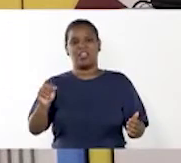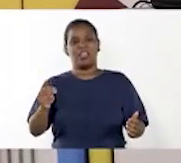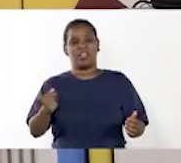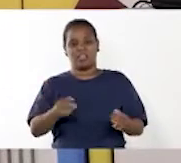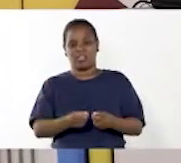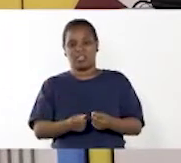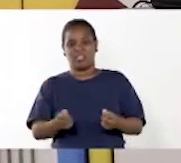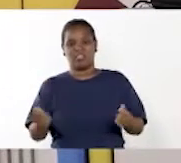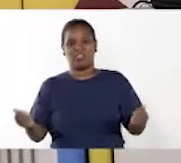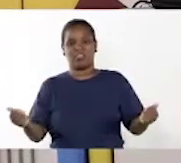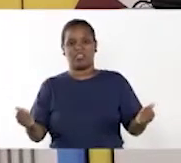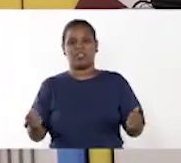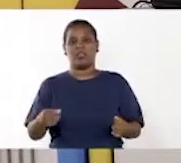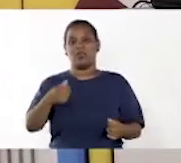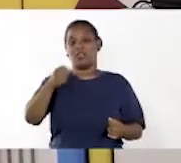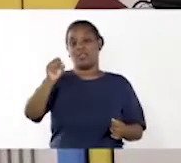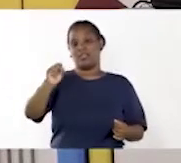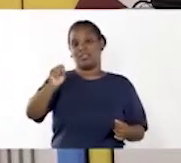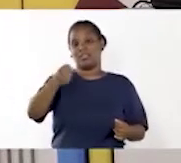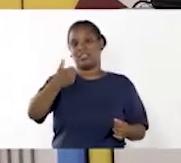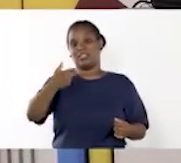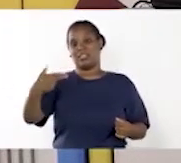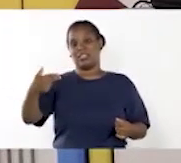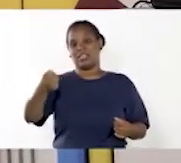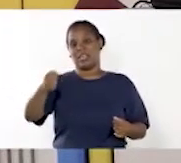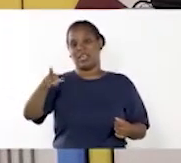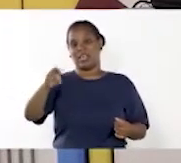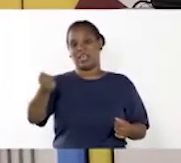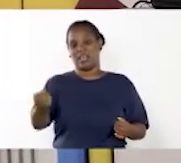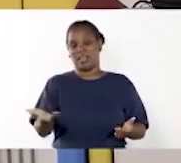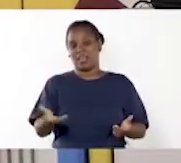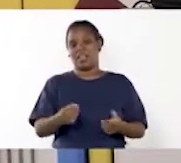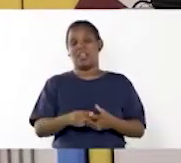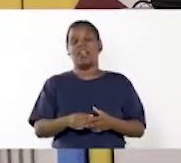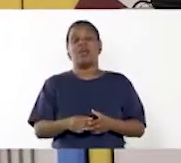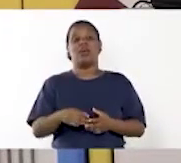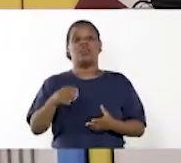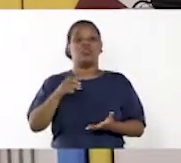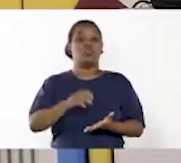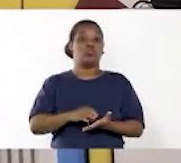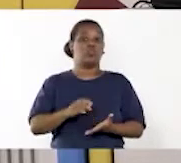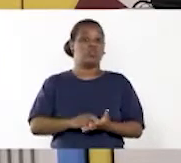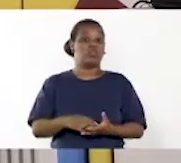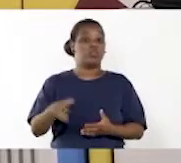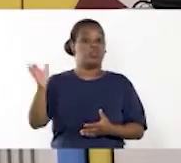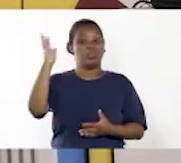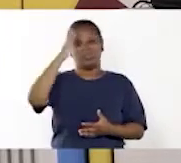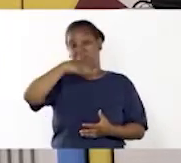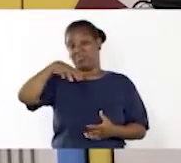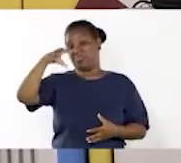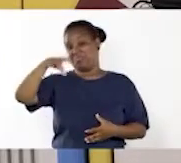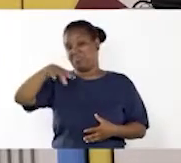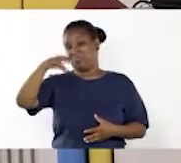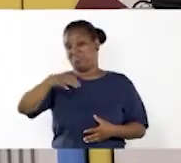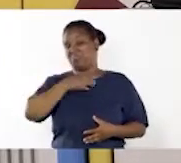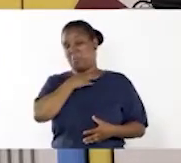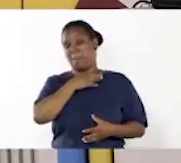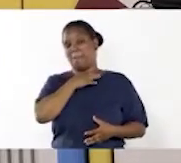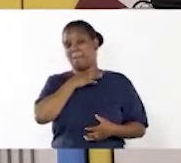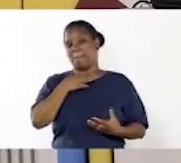es el Sahara. Desierto son estos lugares donde las precipitaciones son muy